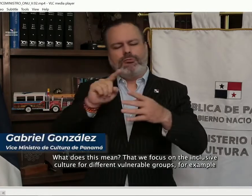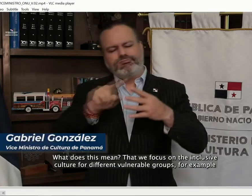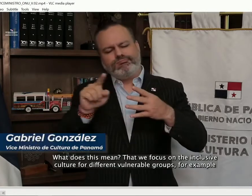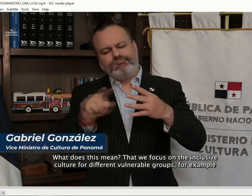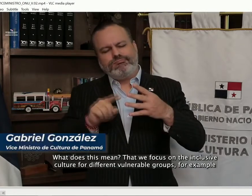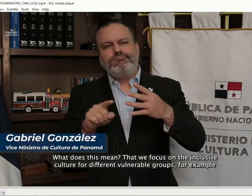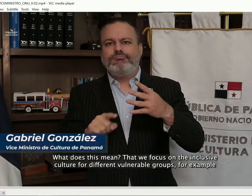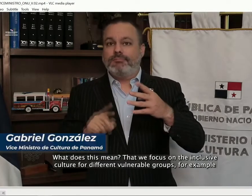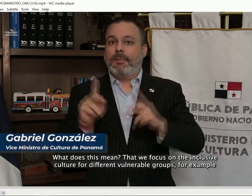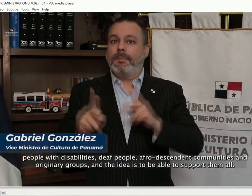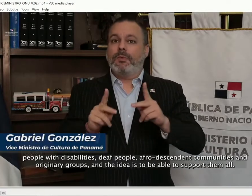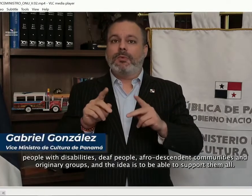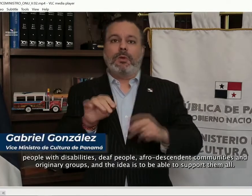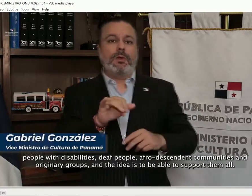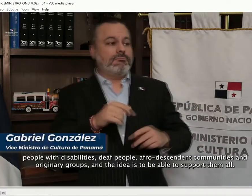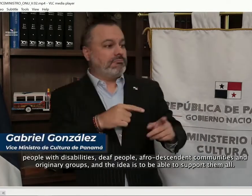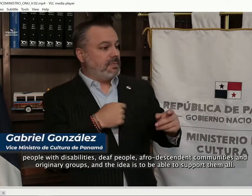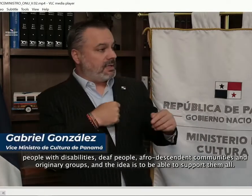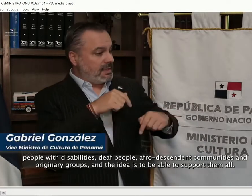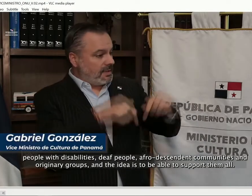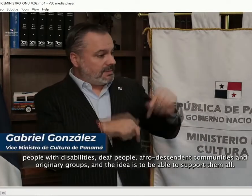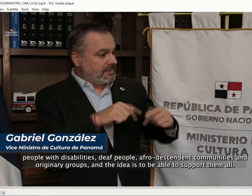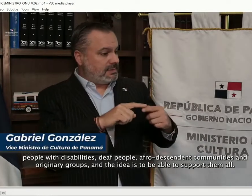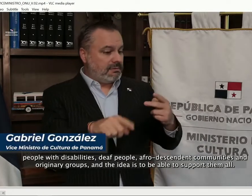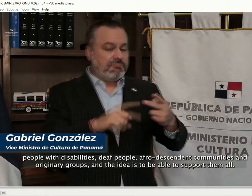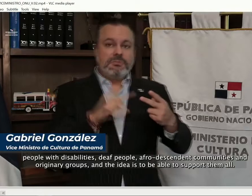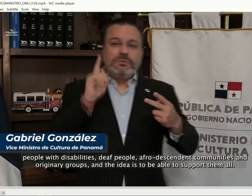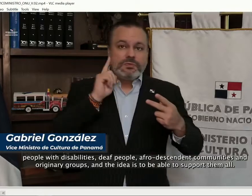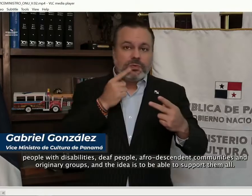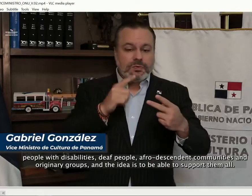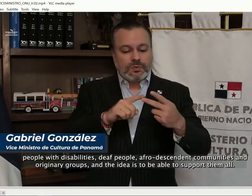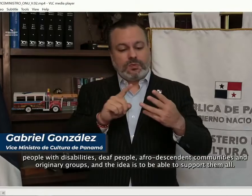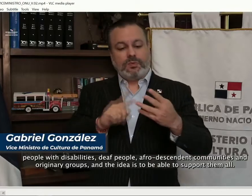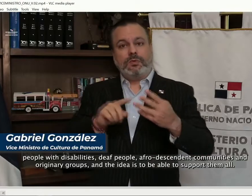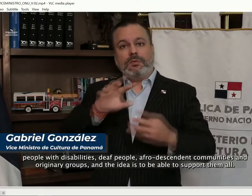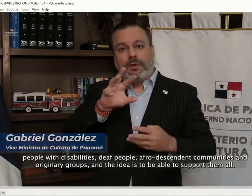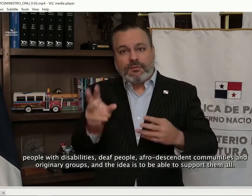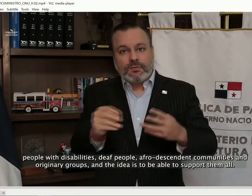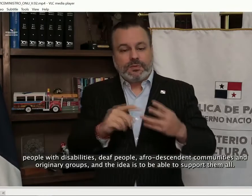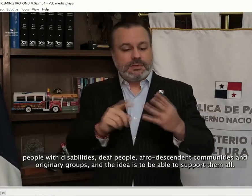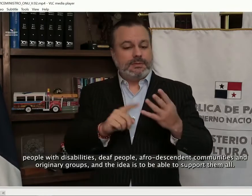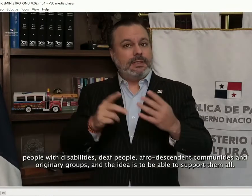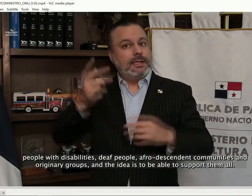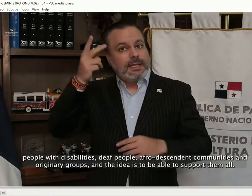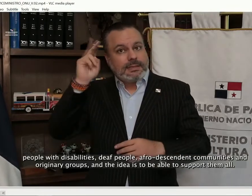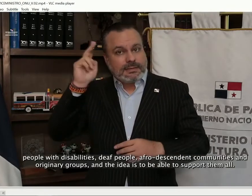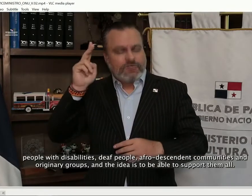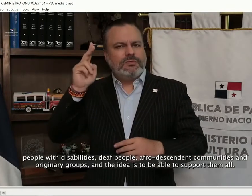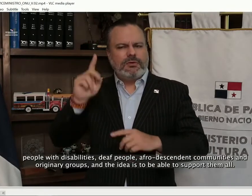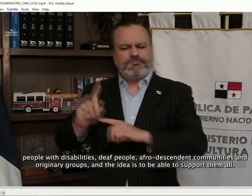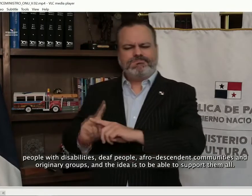entre ellos la cultura inclusiva para diferentes grupos vulnerables. Por ejemplo, personas con